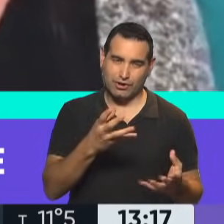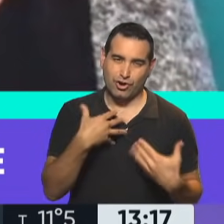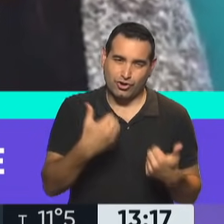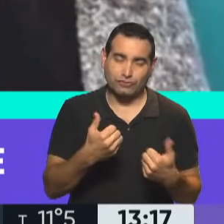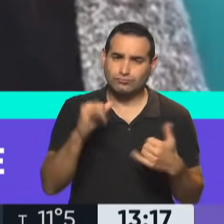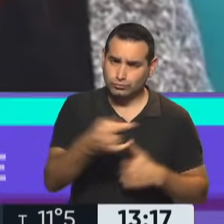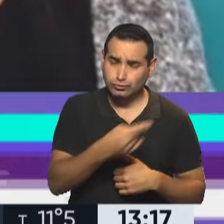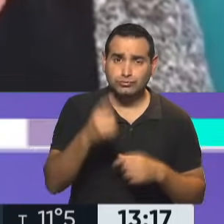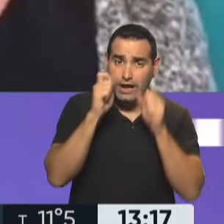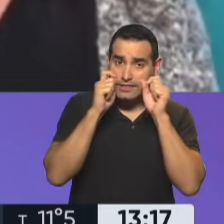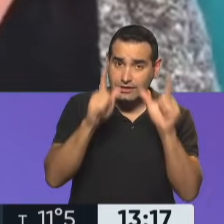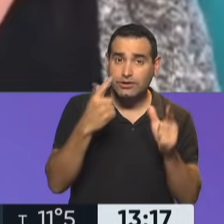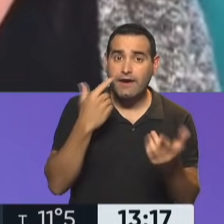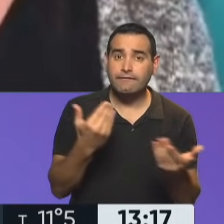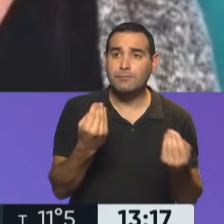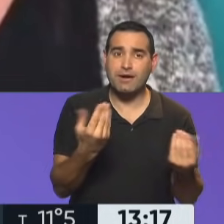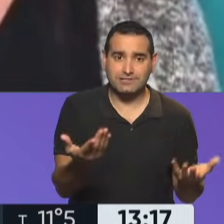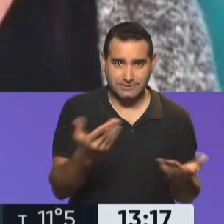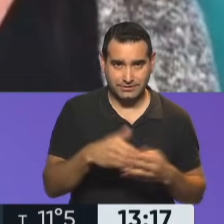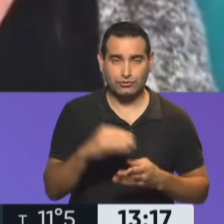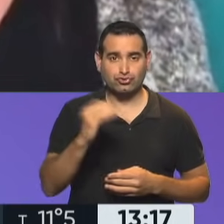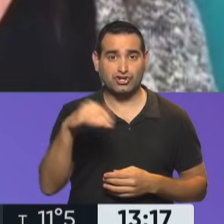cerca, Gaby, lo que pase con Chano y siempre